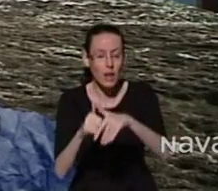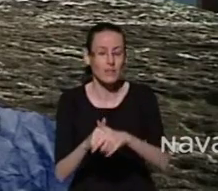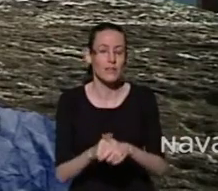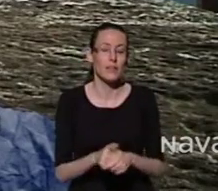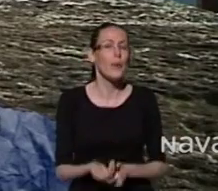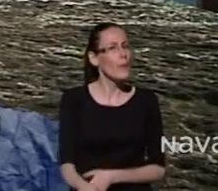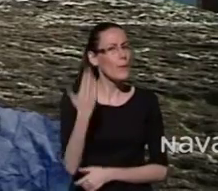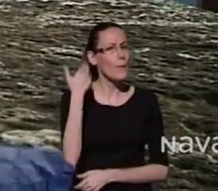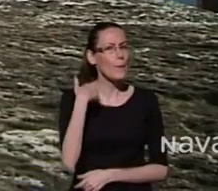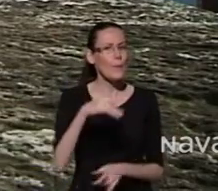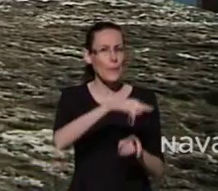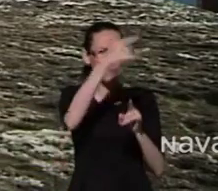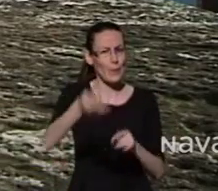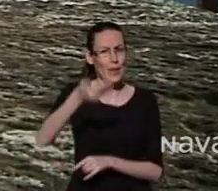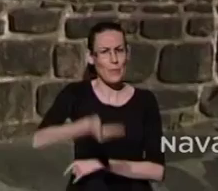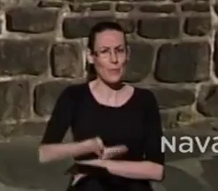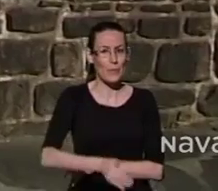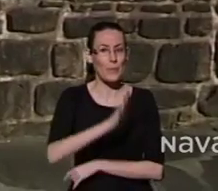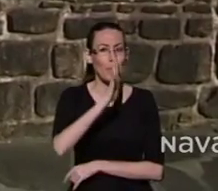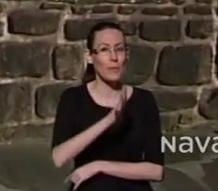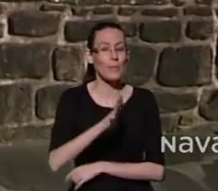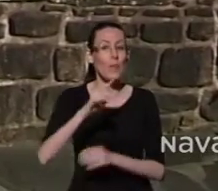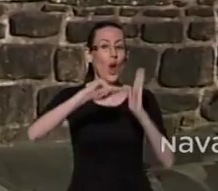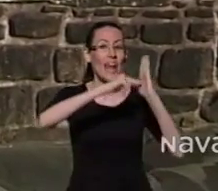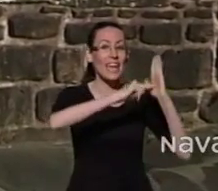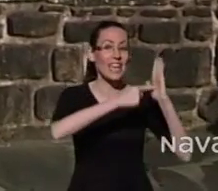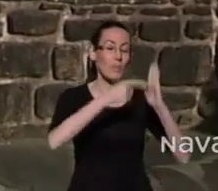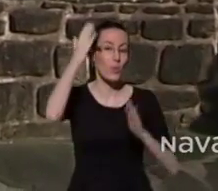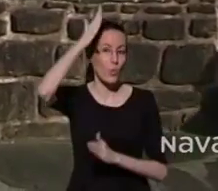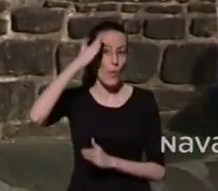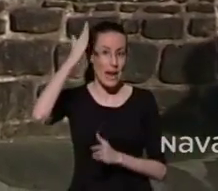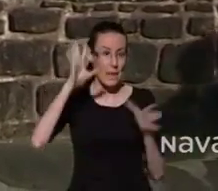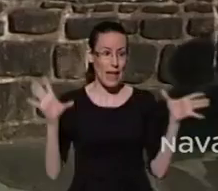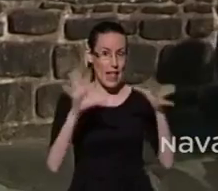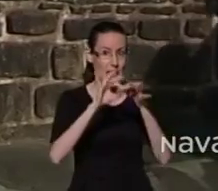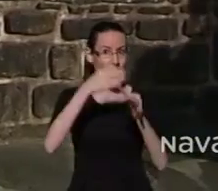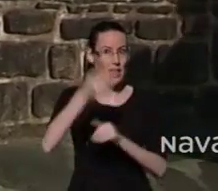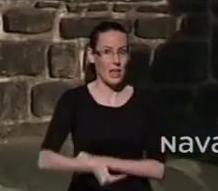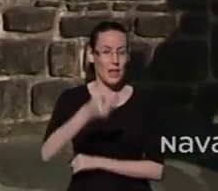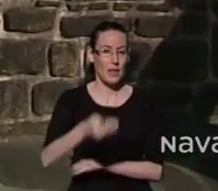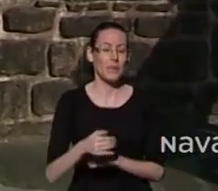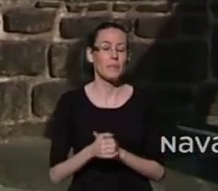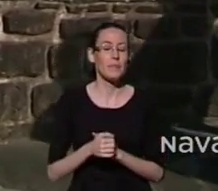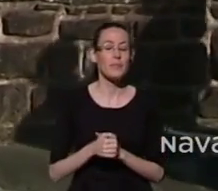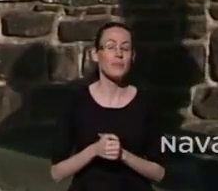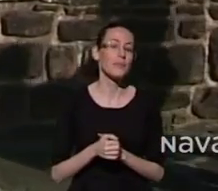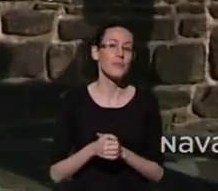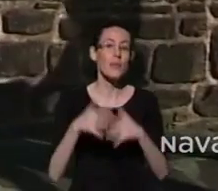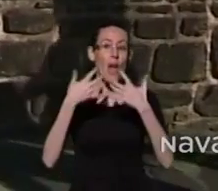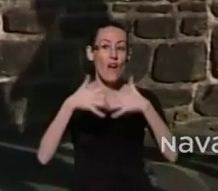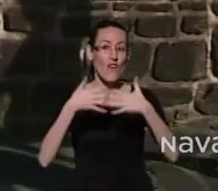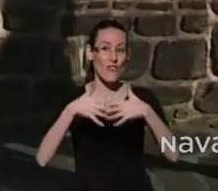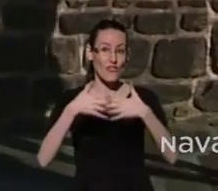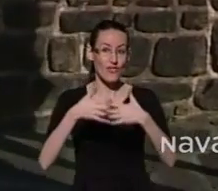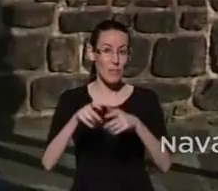muy importante en las comunicaciones entre Navarra y Guipúzcoa. Fábricas de Ugui, la fábrica de armas y la fábrica de